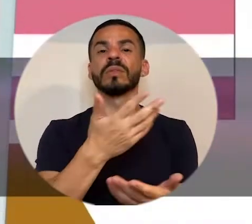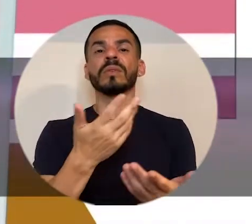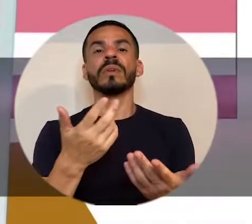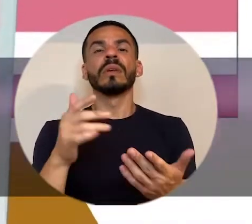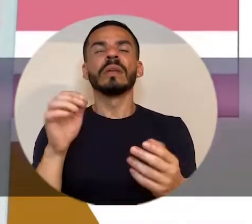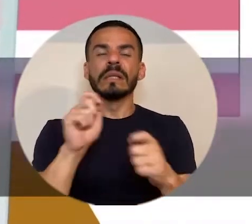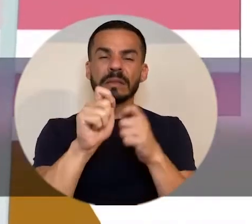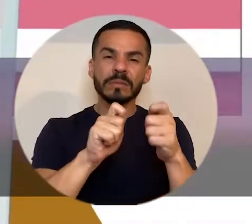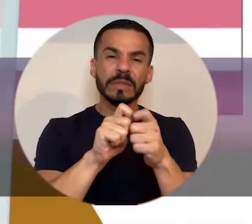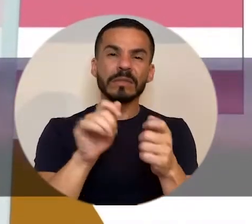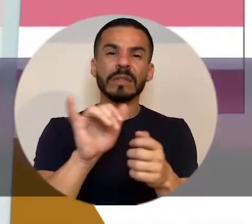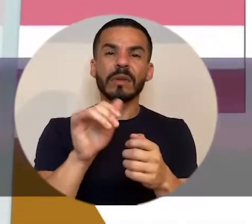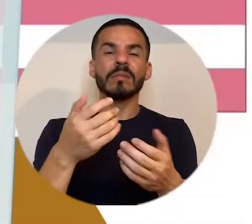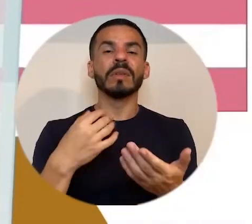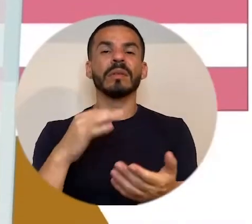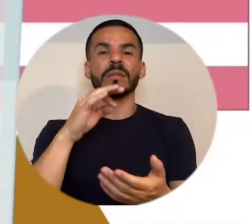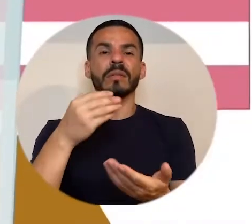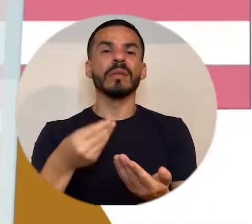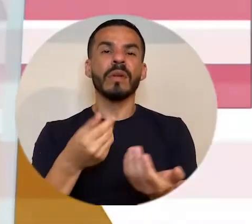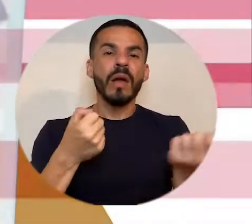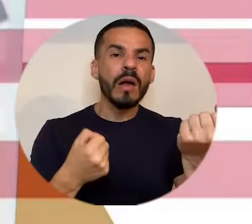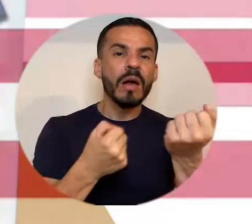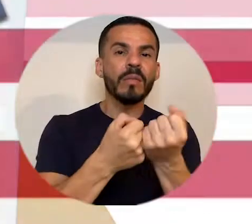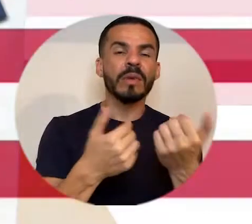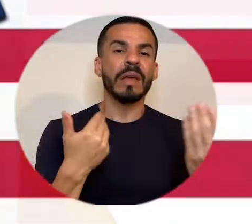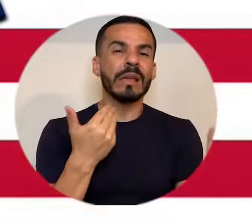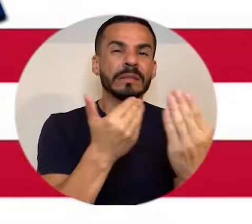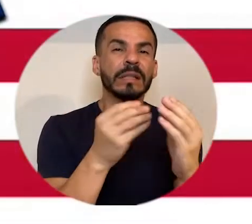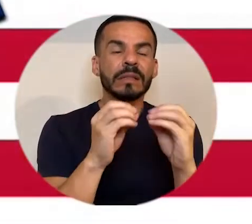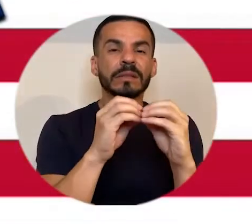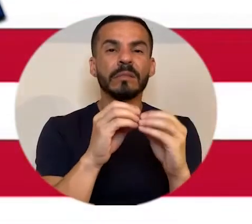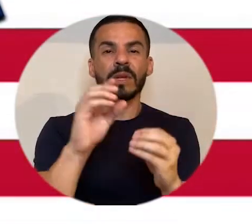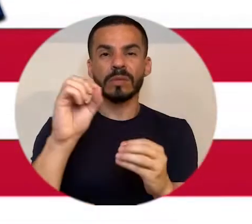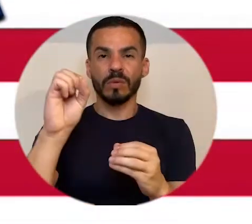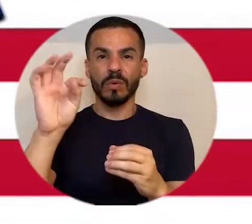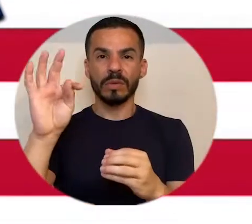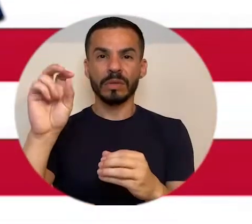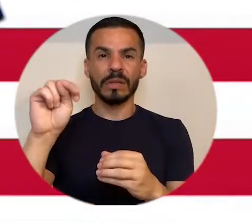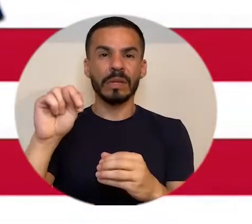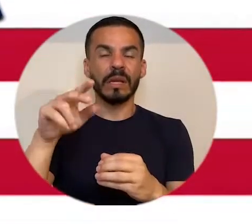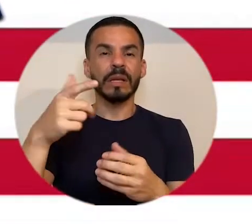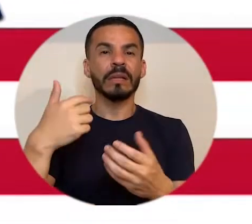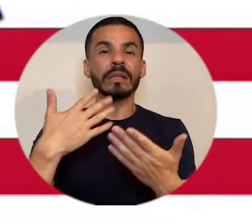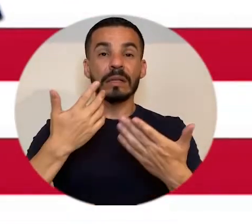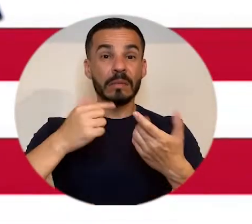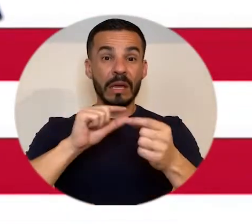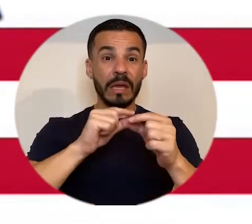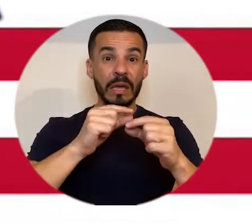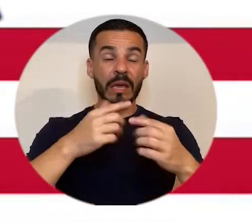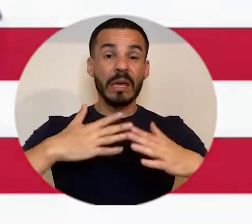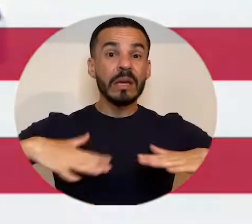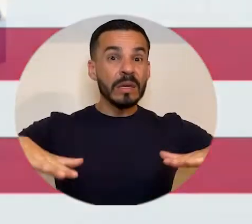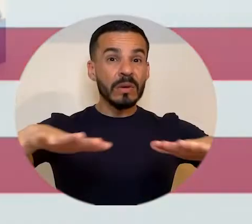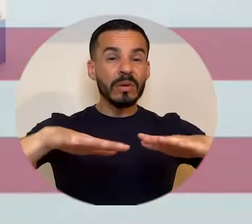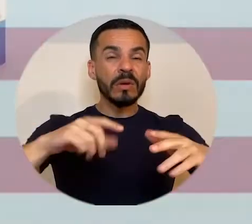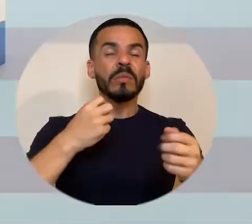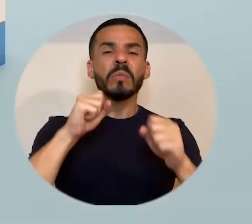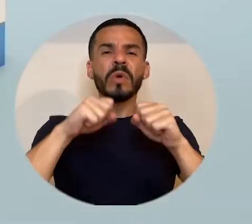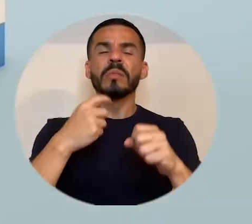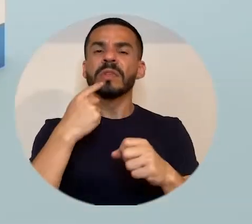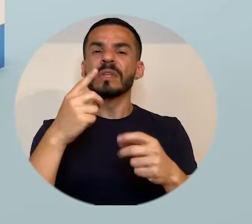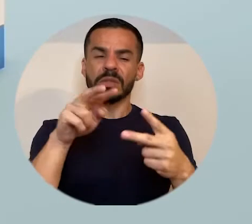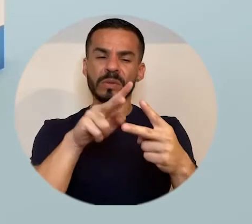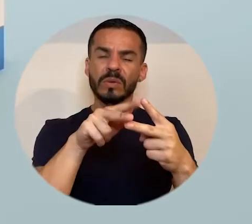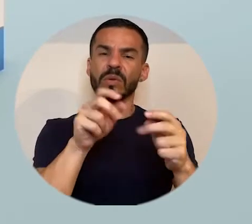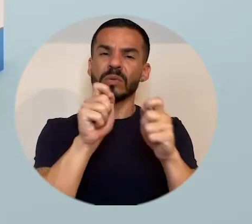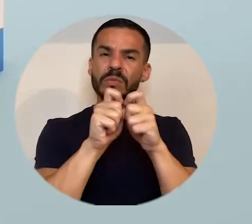Europea, específicamente también el contribuir y acercarse más a la OTAN. En términos geográficos, podríamos mencionar